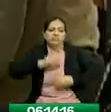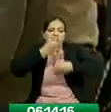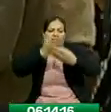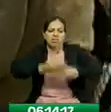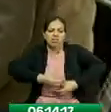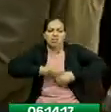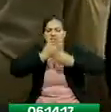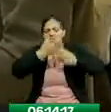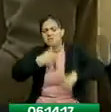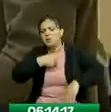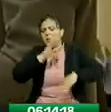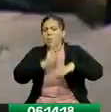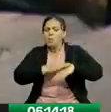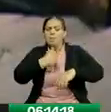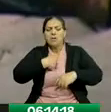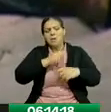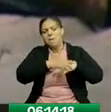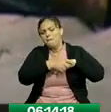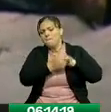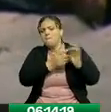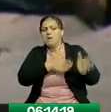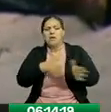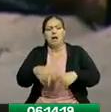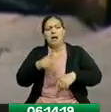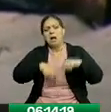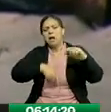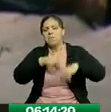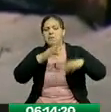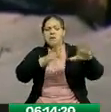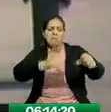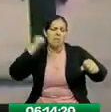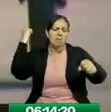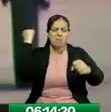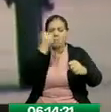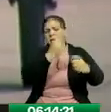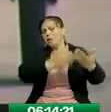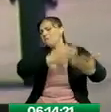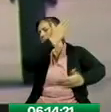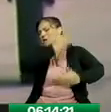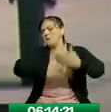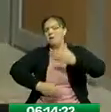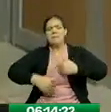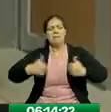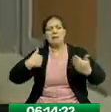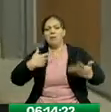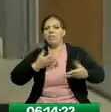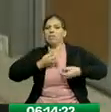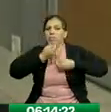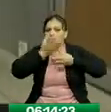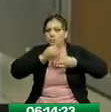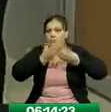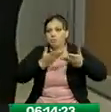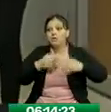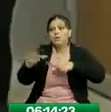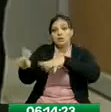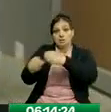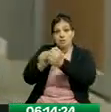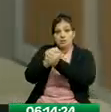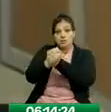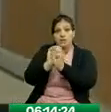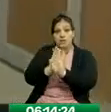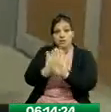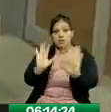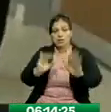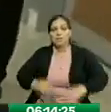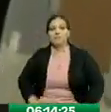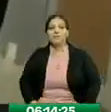de los miembros del tribunal, lo suscitado el pasado 2 de octubre del 2018. La madre de la víctima se mostró conmovida